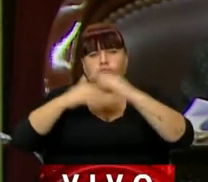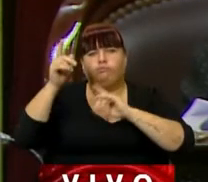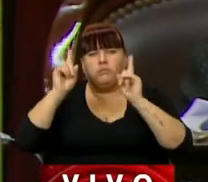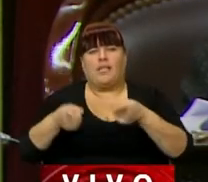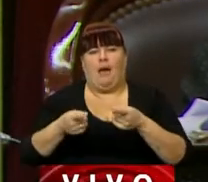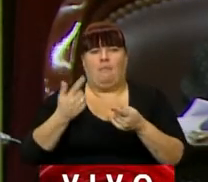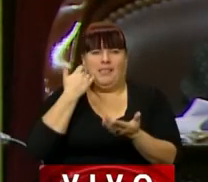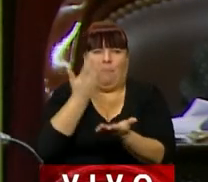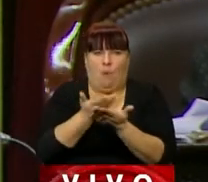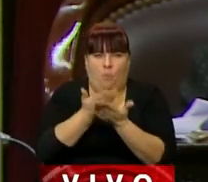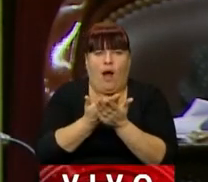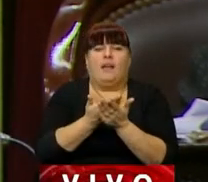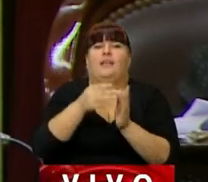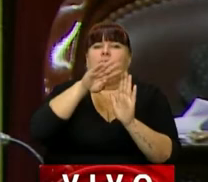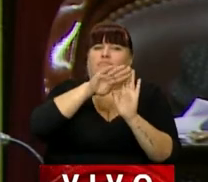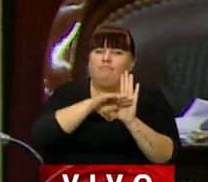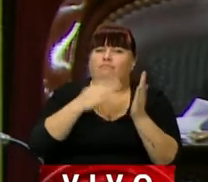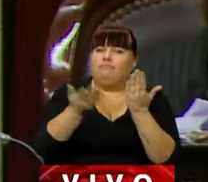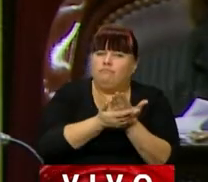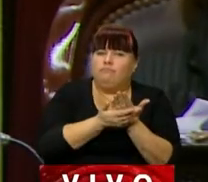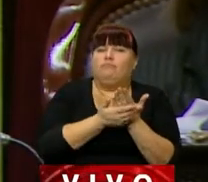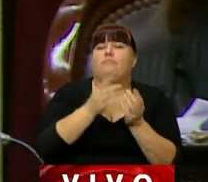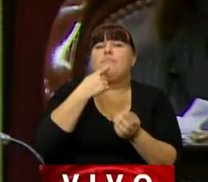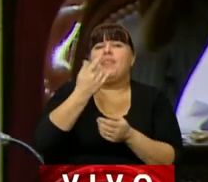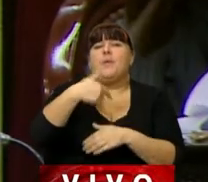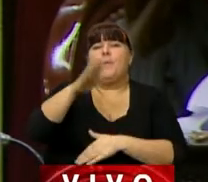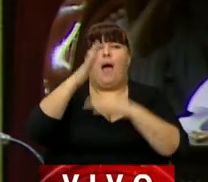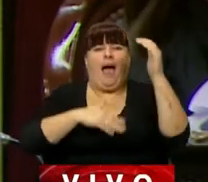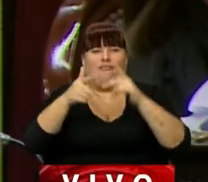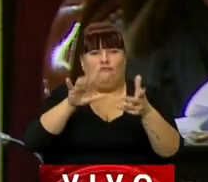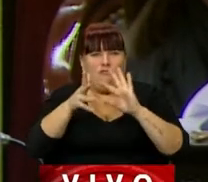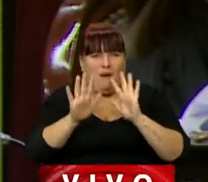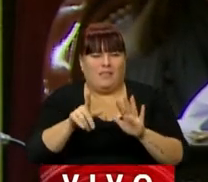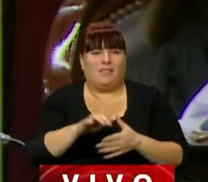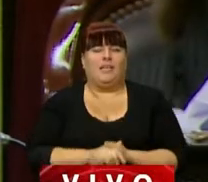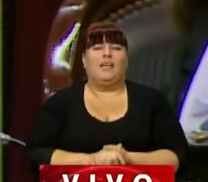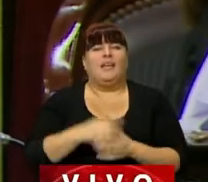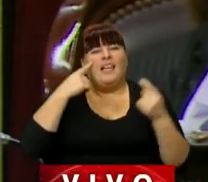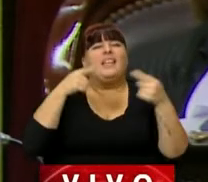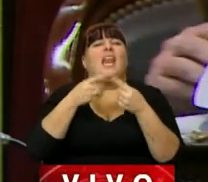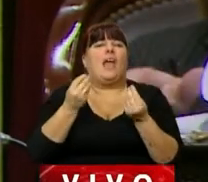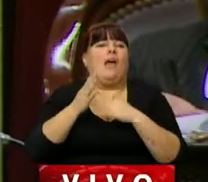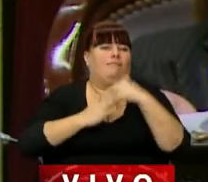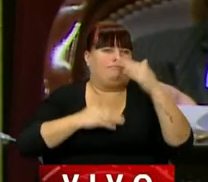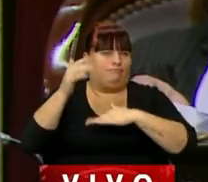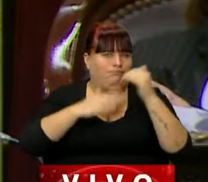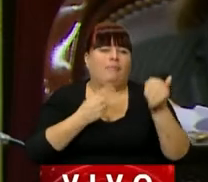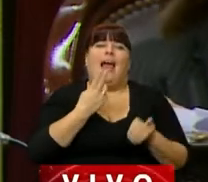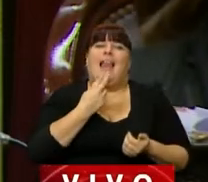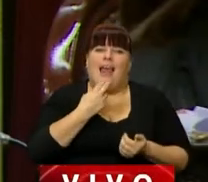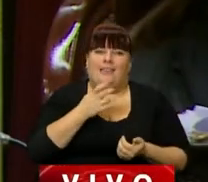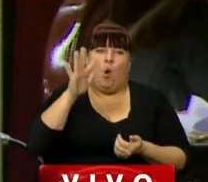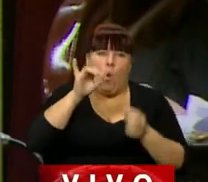que ya están presentadas, hay un menú, un anexo que prevé obras de este tipo y que tienen que ver también con mucha infraestructura